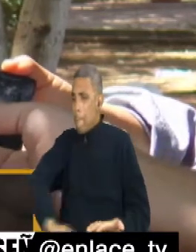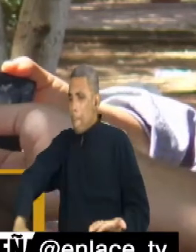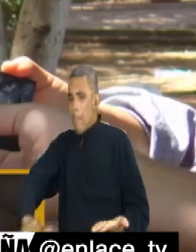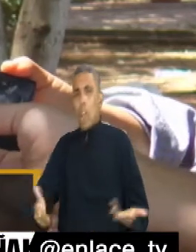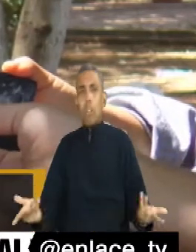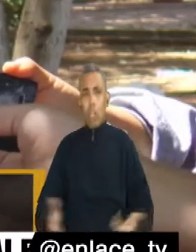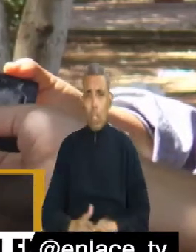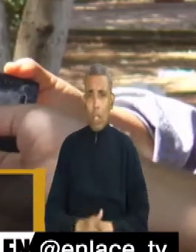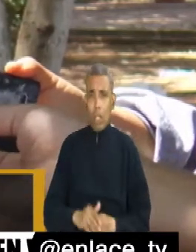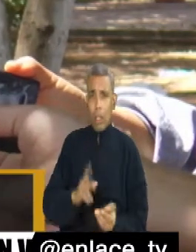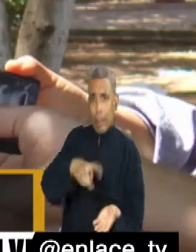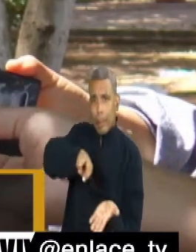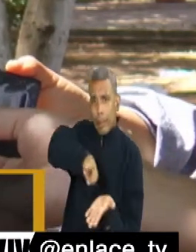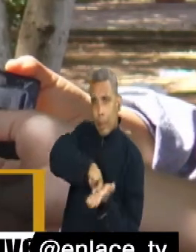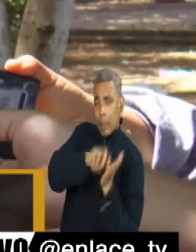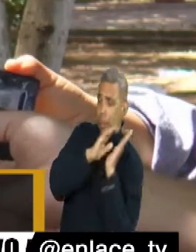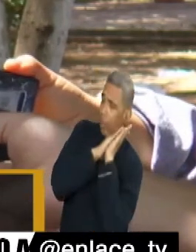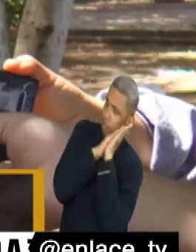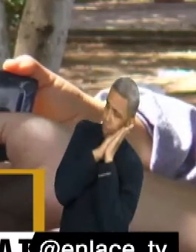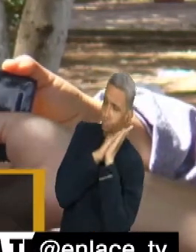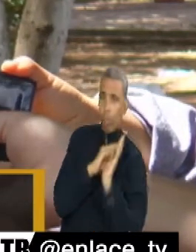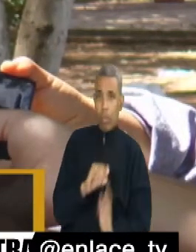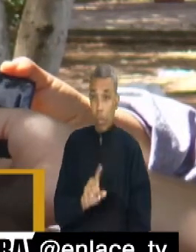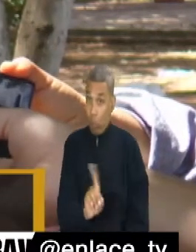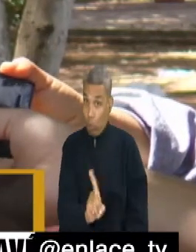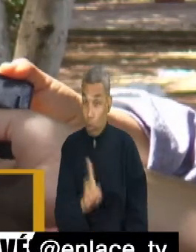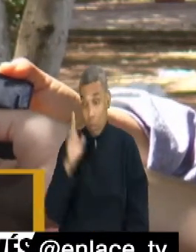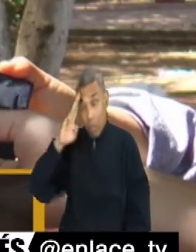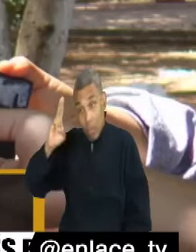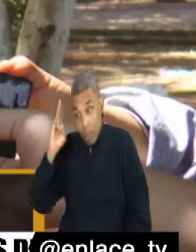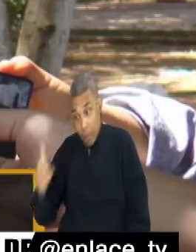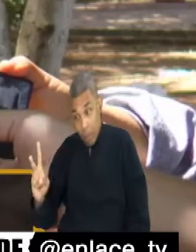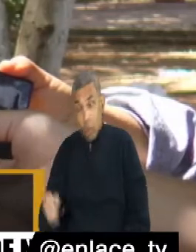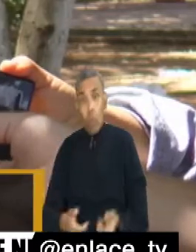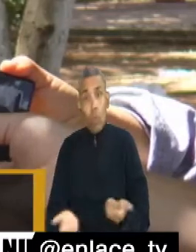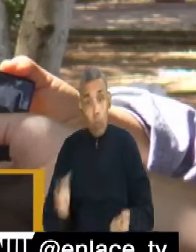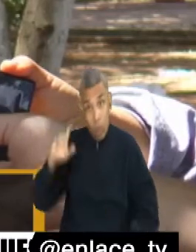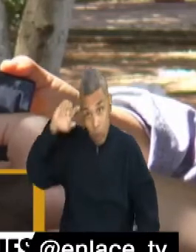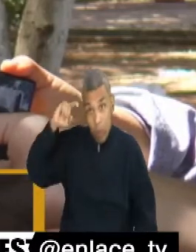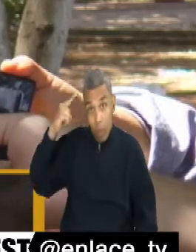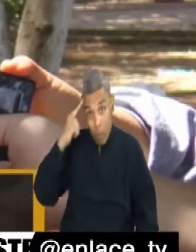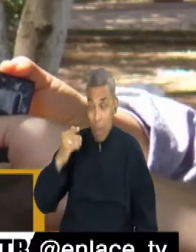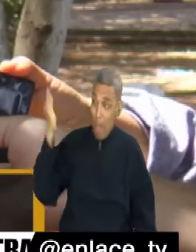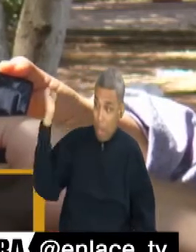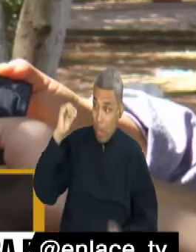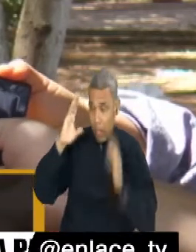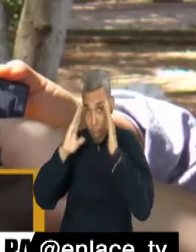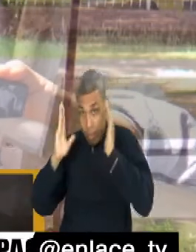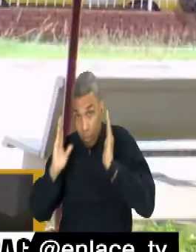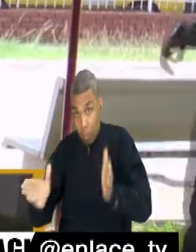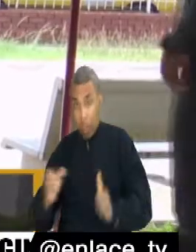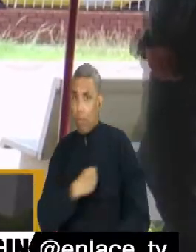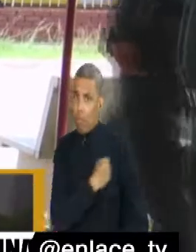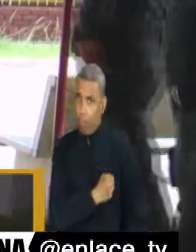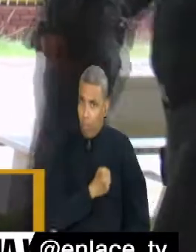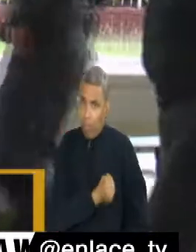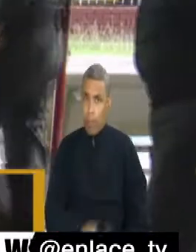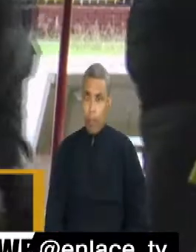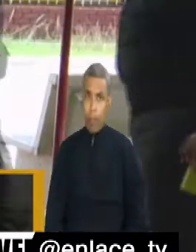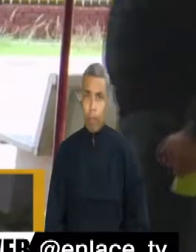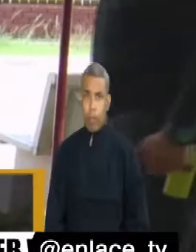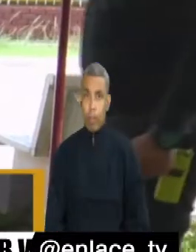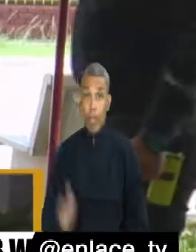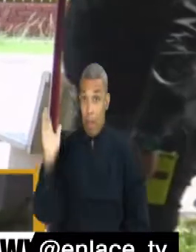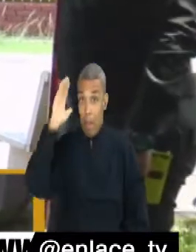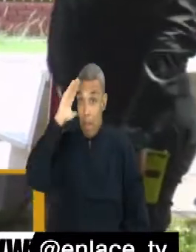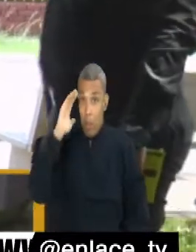seres humanos que requieren de que el gobierno se apersone de ellos. Al lugar llegó la policía